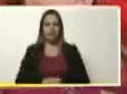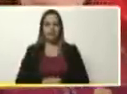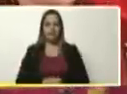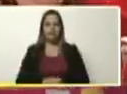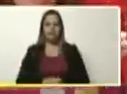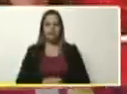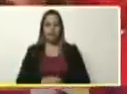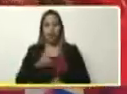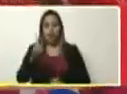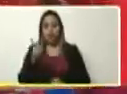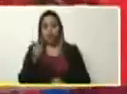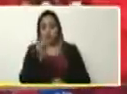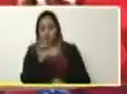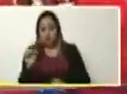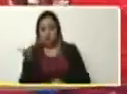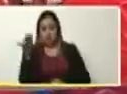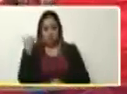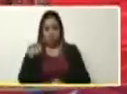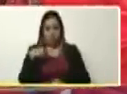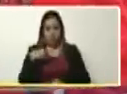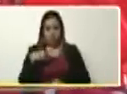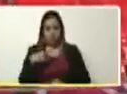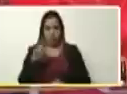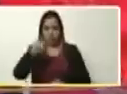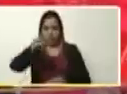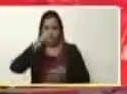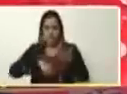Hace una semana firmamos un documento.